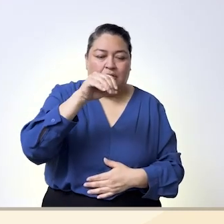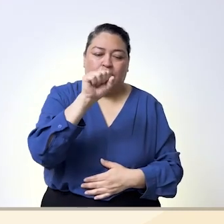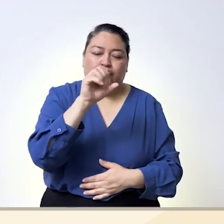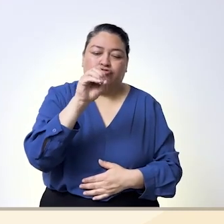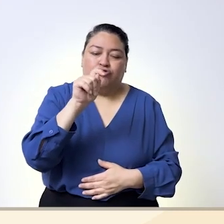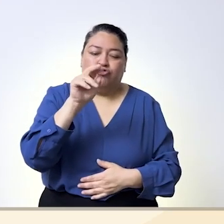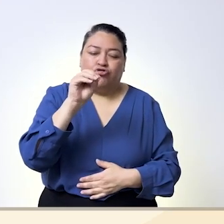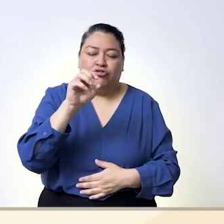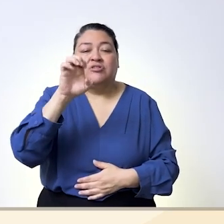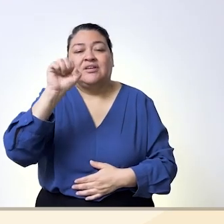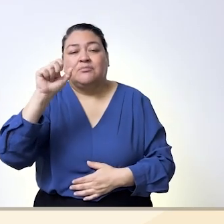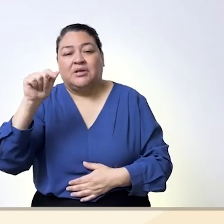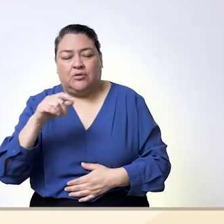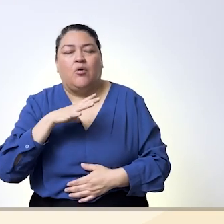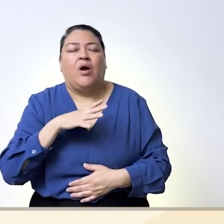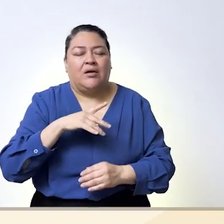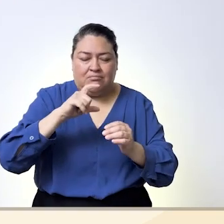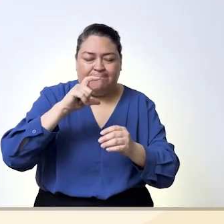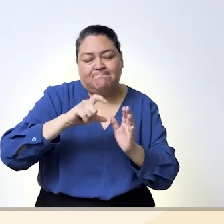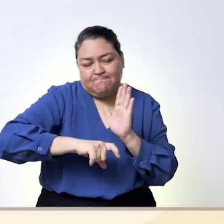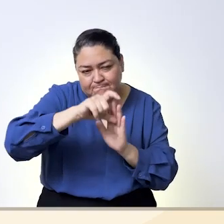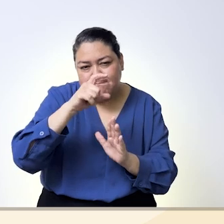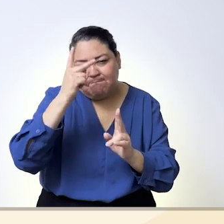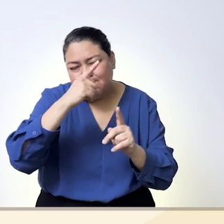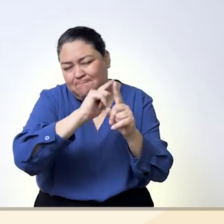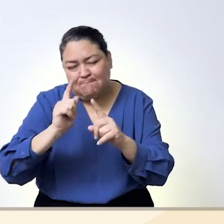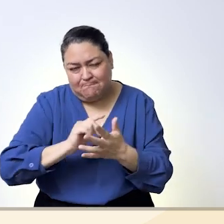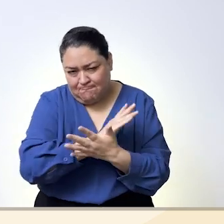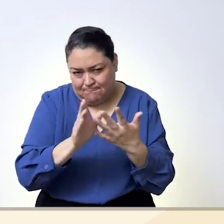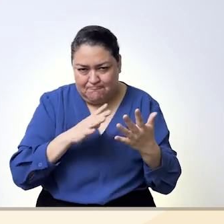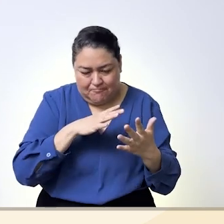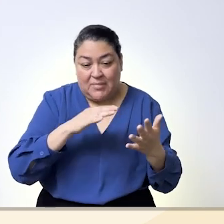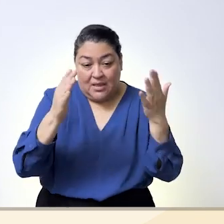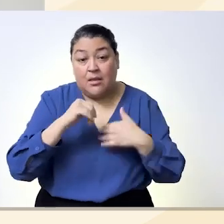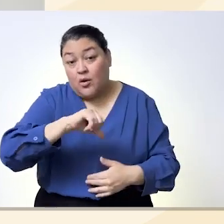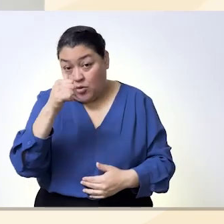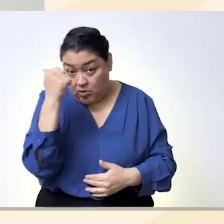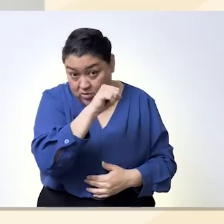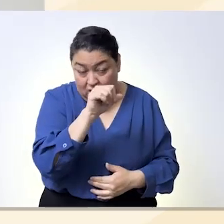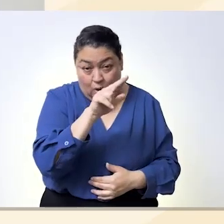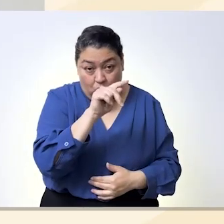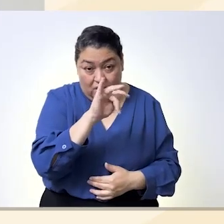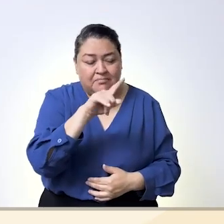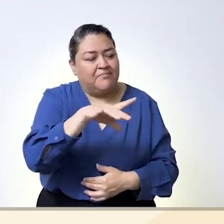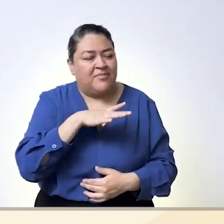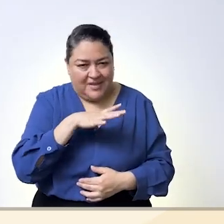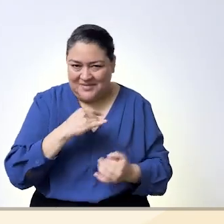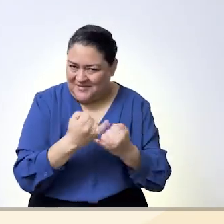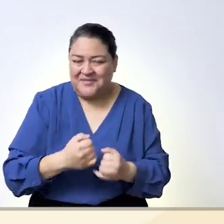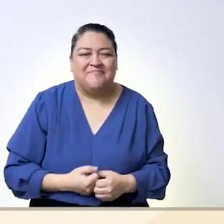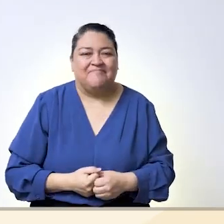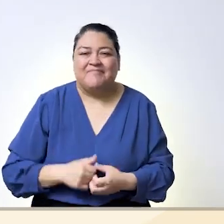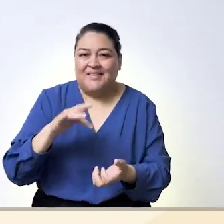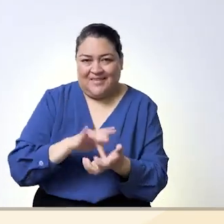sociales y también Fundación Comunidad Autista, ahí nos encontramos. Gracias, Adriana. Pues a mí